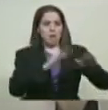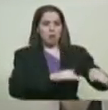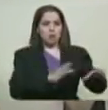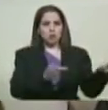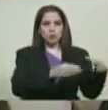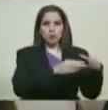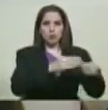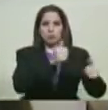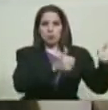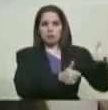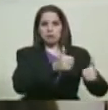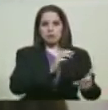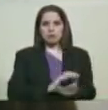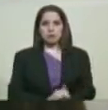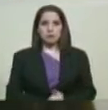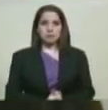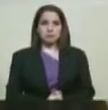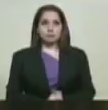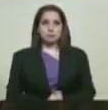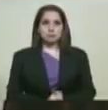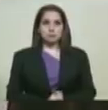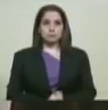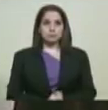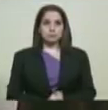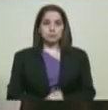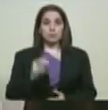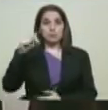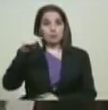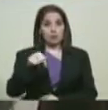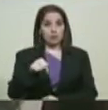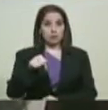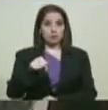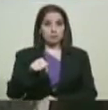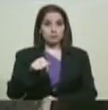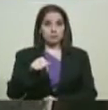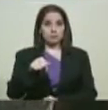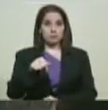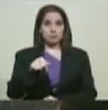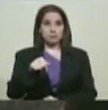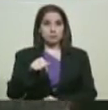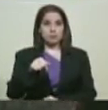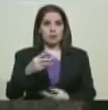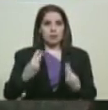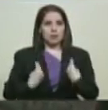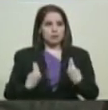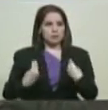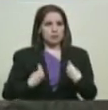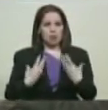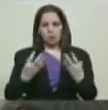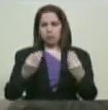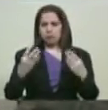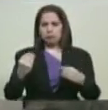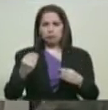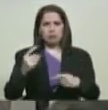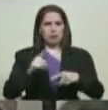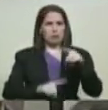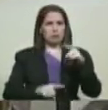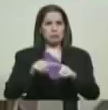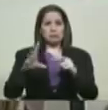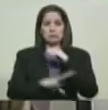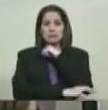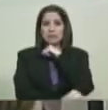partidos o candidatos. Y aquí se vivieron enormes fraudes en